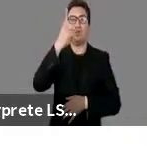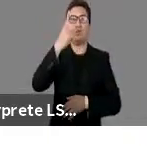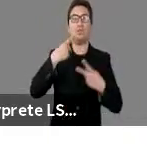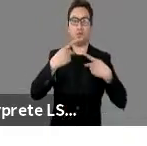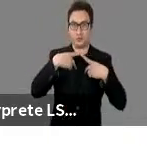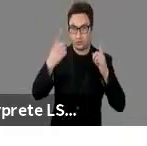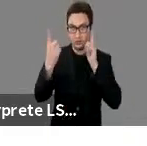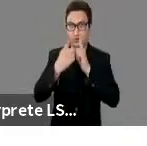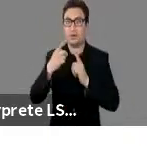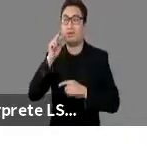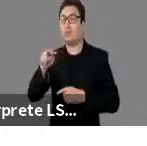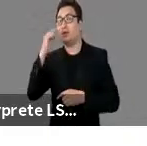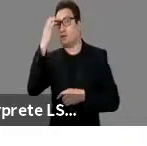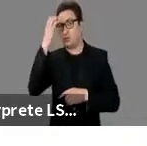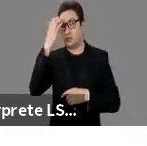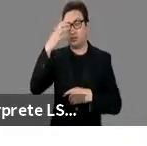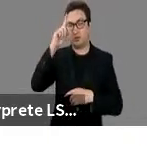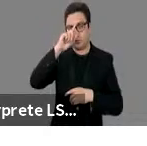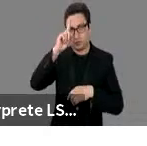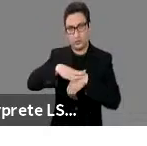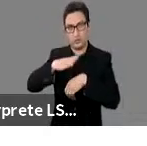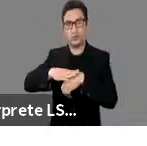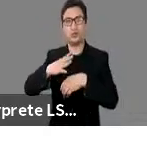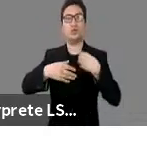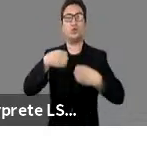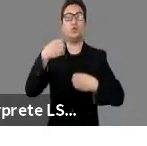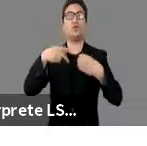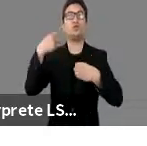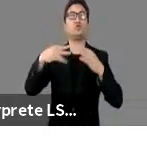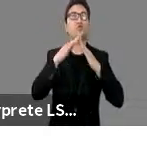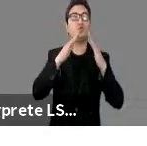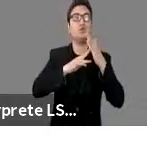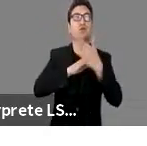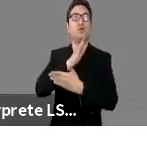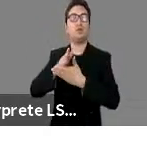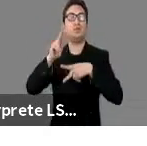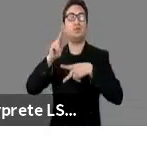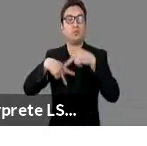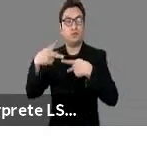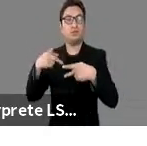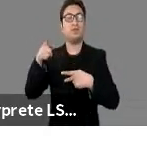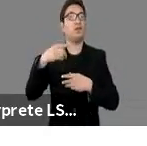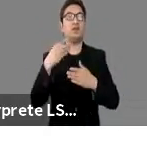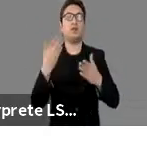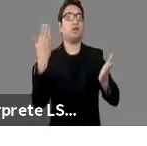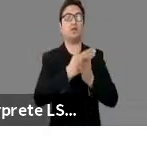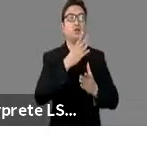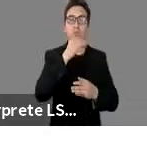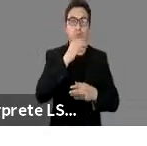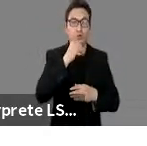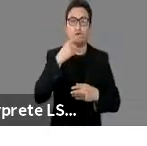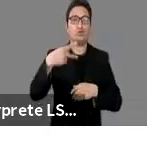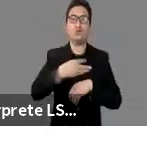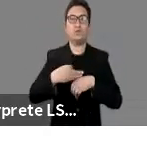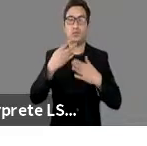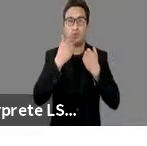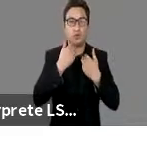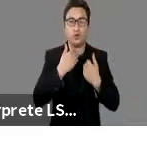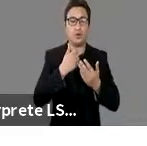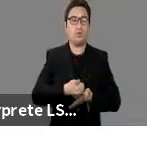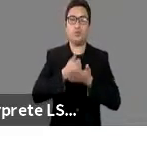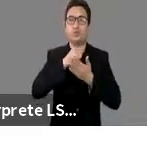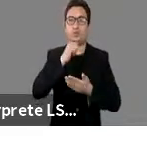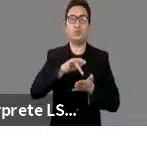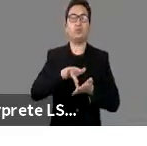asesore jurídicamente en su domicilio. Él no está acostumbrado para trasladarse de un lugar a otro y no tiene familiares cercanos que lo apoyen. Así lo hizo,